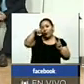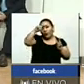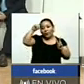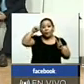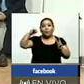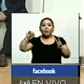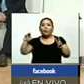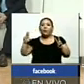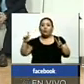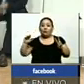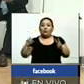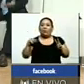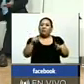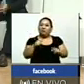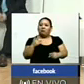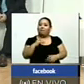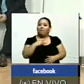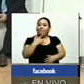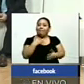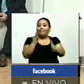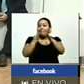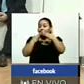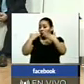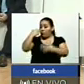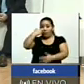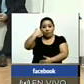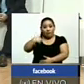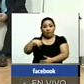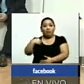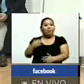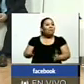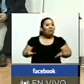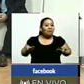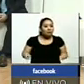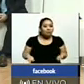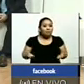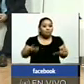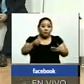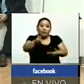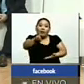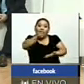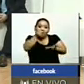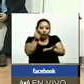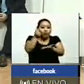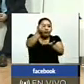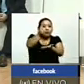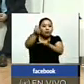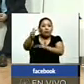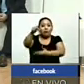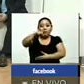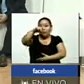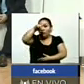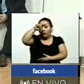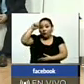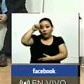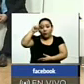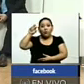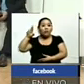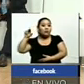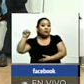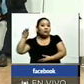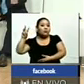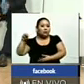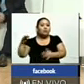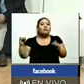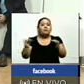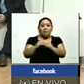que estamos contentos, estamos orgullosos de que se premie el trabajo que hacemos aquí en Red Salvadoreña de Medios a través también